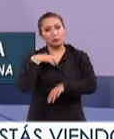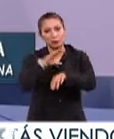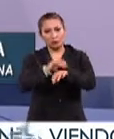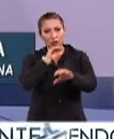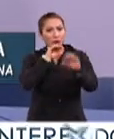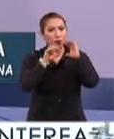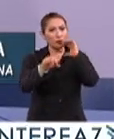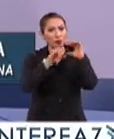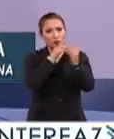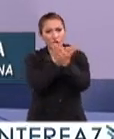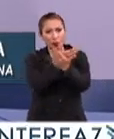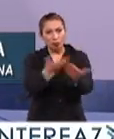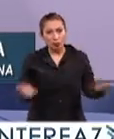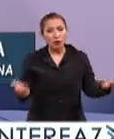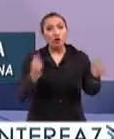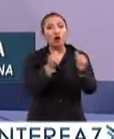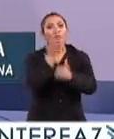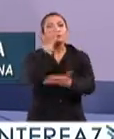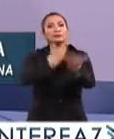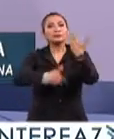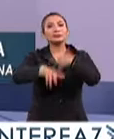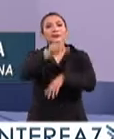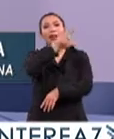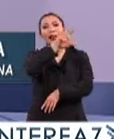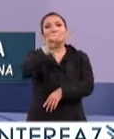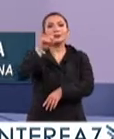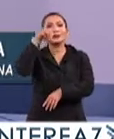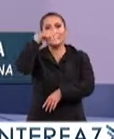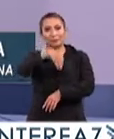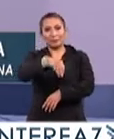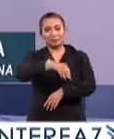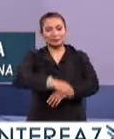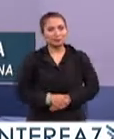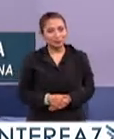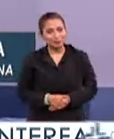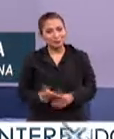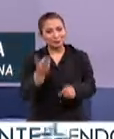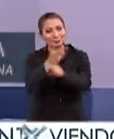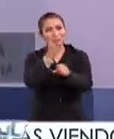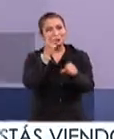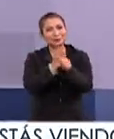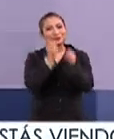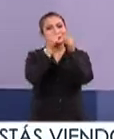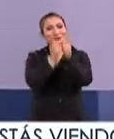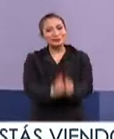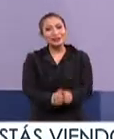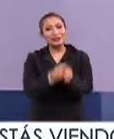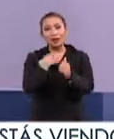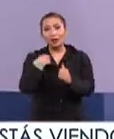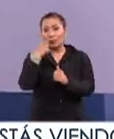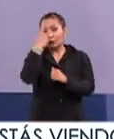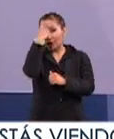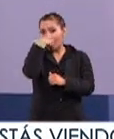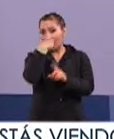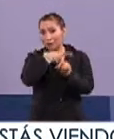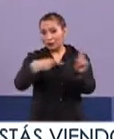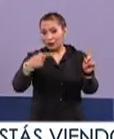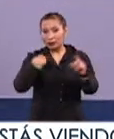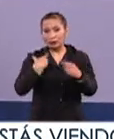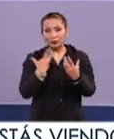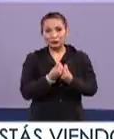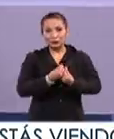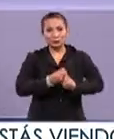permite comunicarme con ustedes también a través de la lengua de señas mexicana. Los invito a que se queden en la próxima hora y media